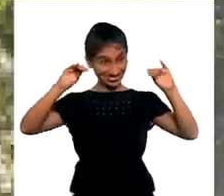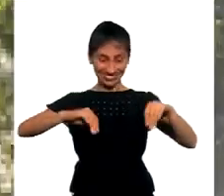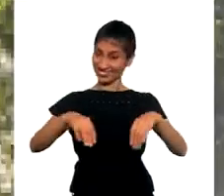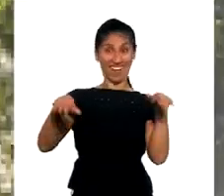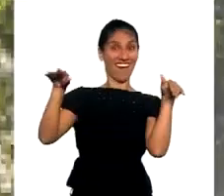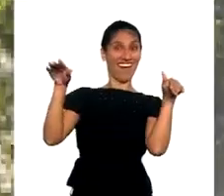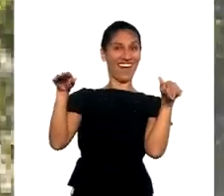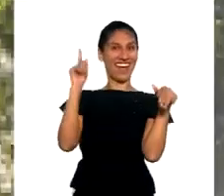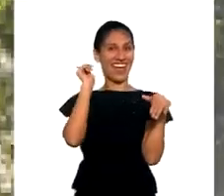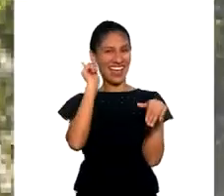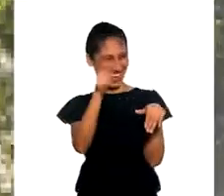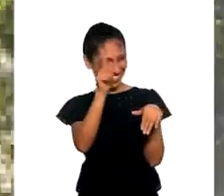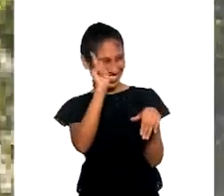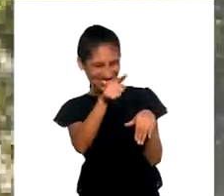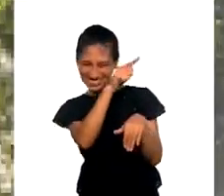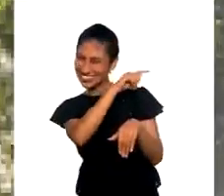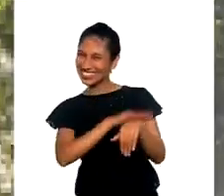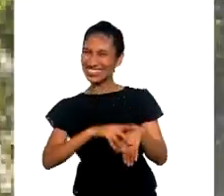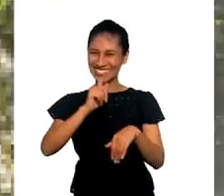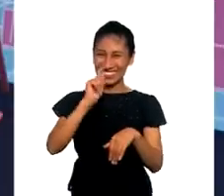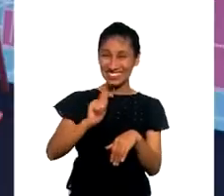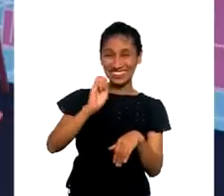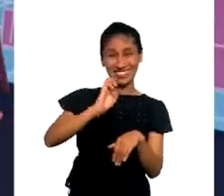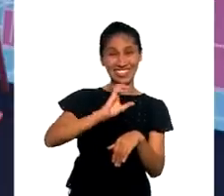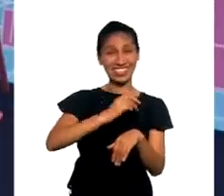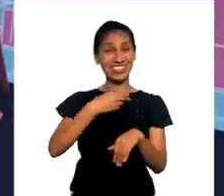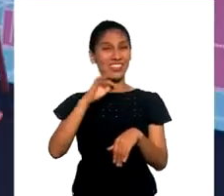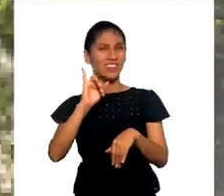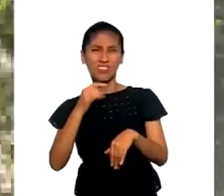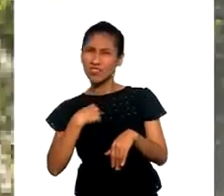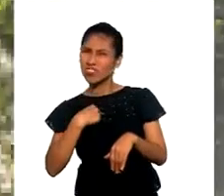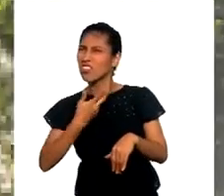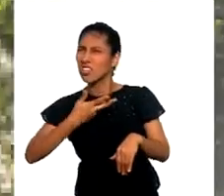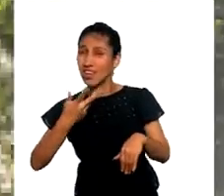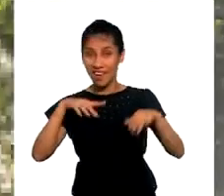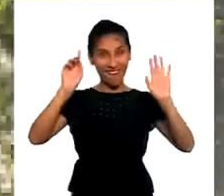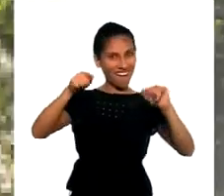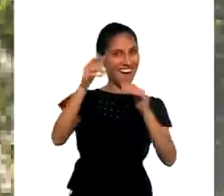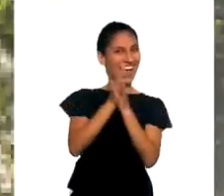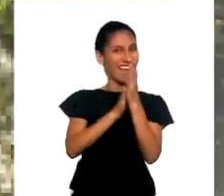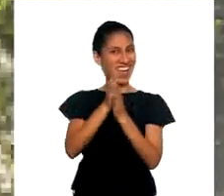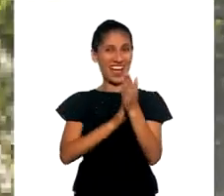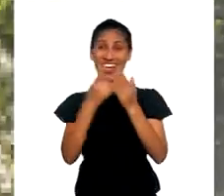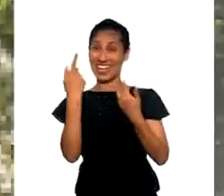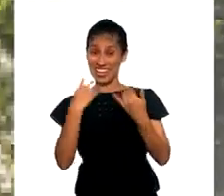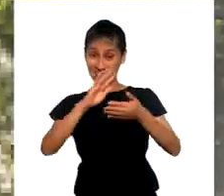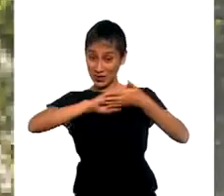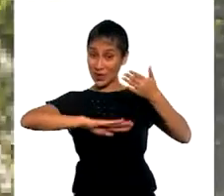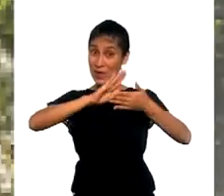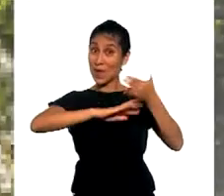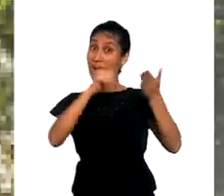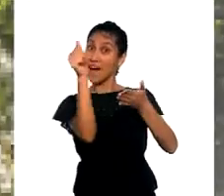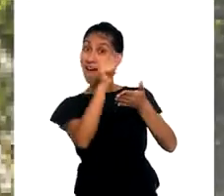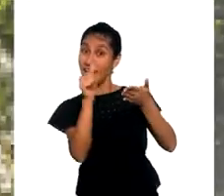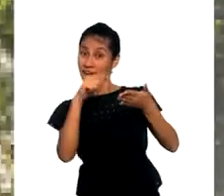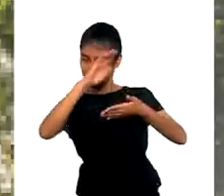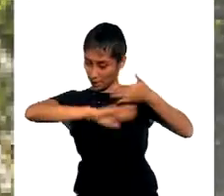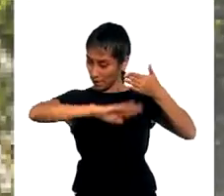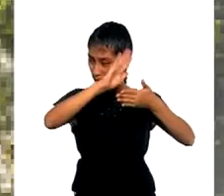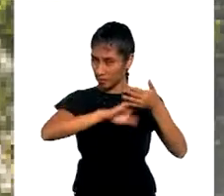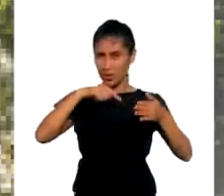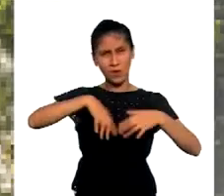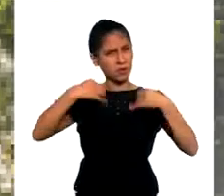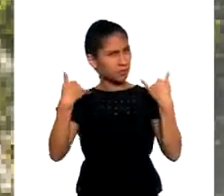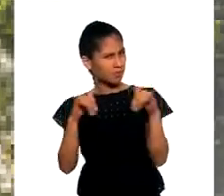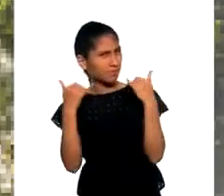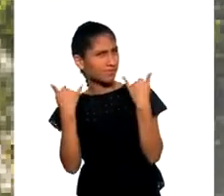no eso es lo que hagamos en papel hoy vamos a